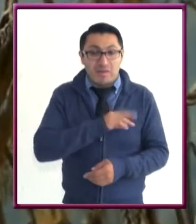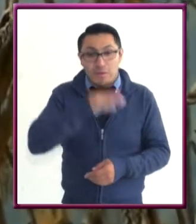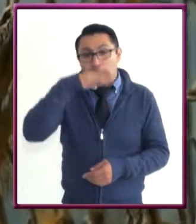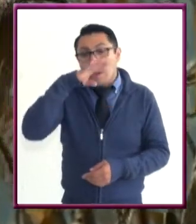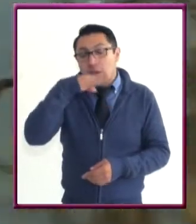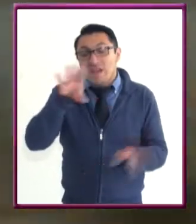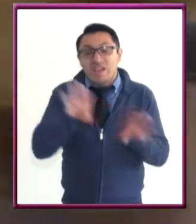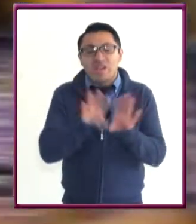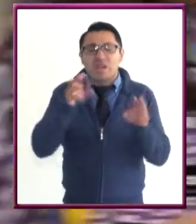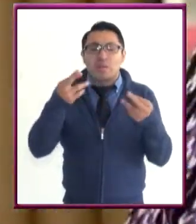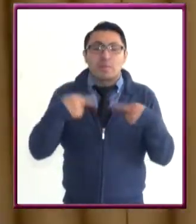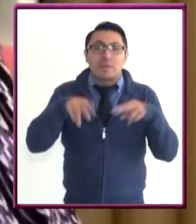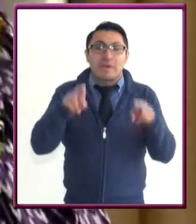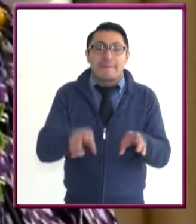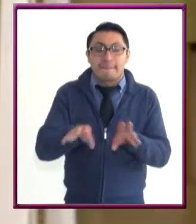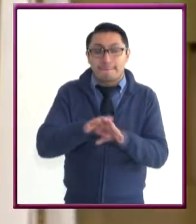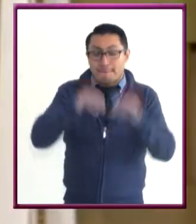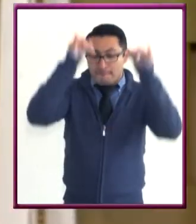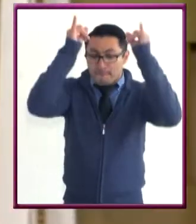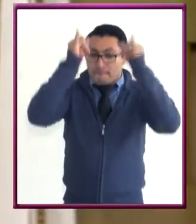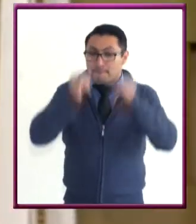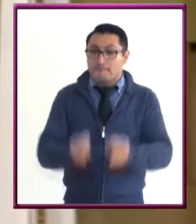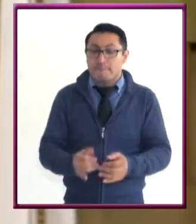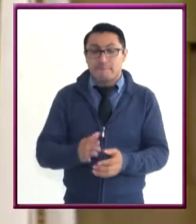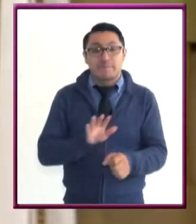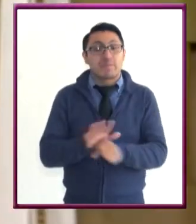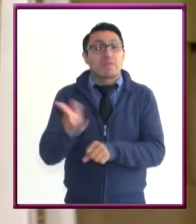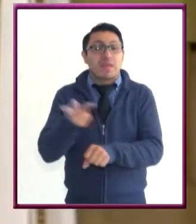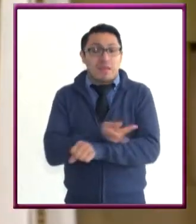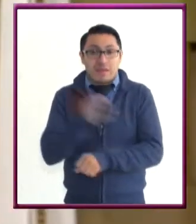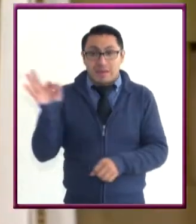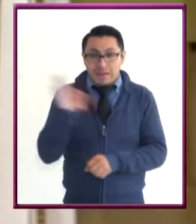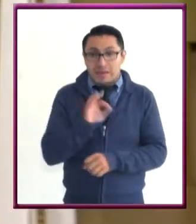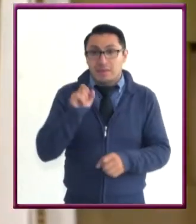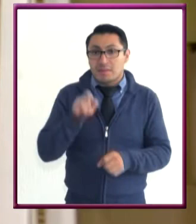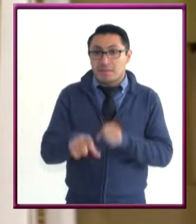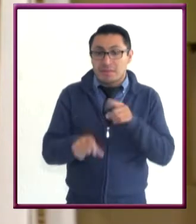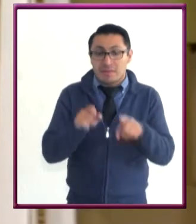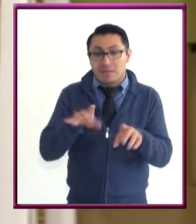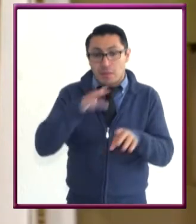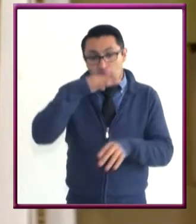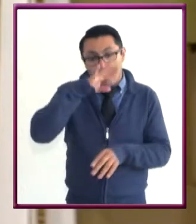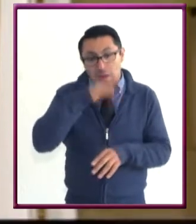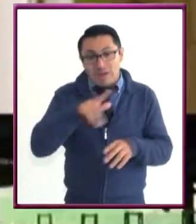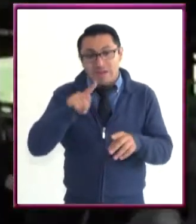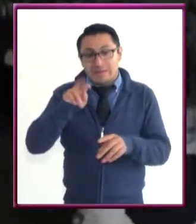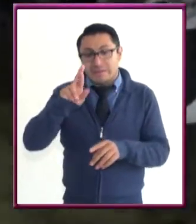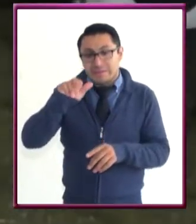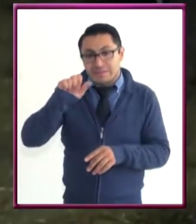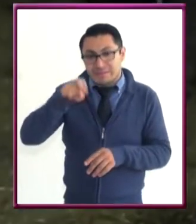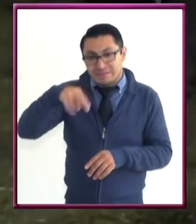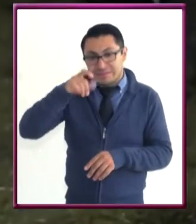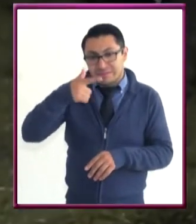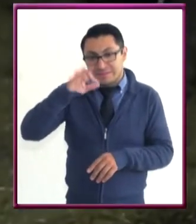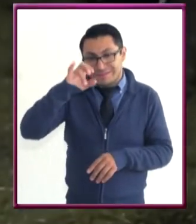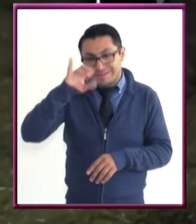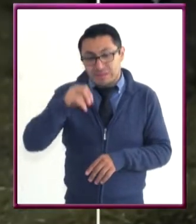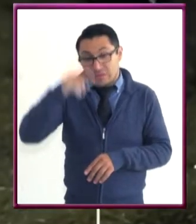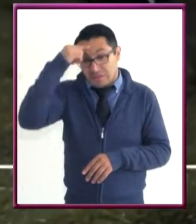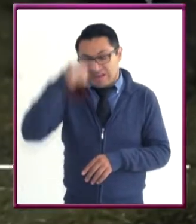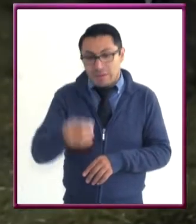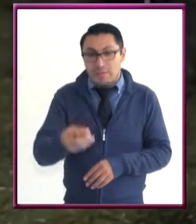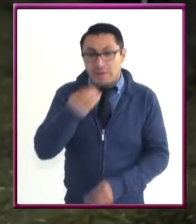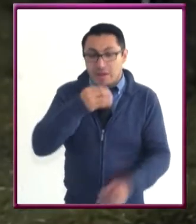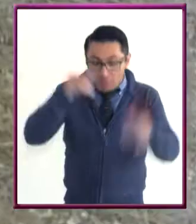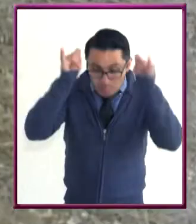es un símbolo de identidad. ¿Qué pasaría si se cultivara también maíz transgénico pero a escala comercial para ganado